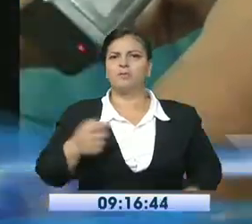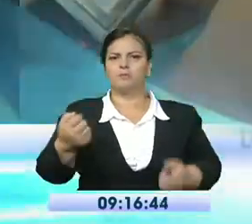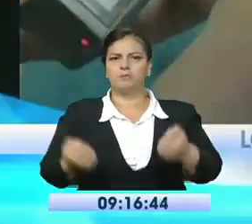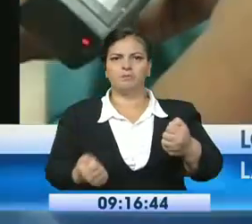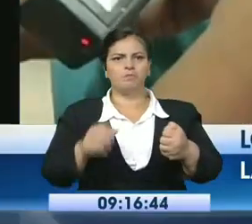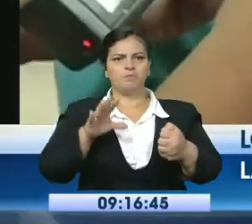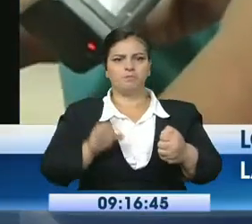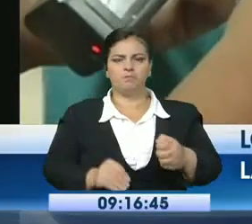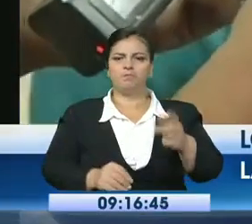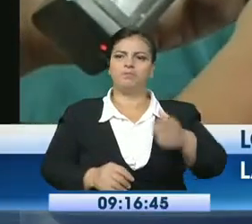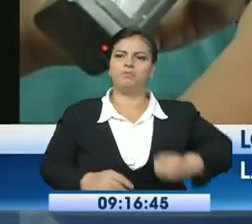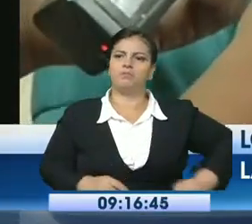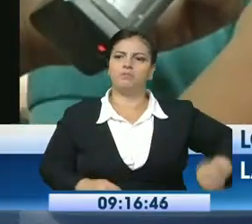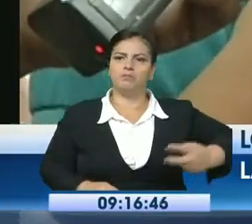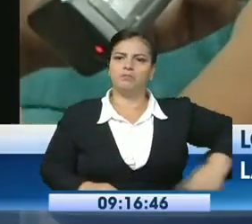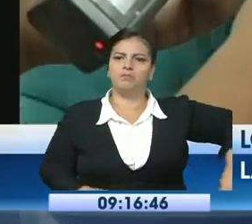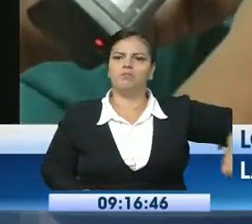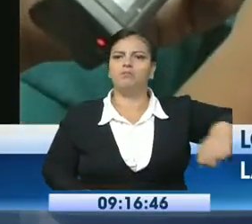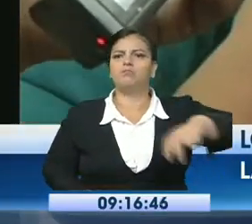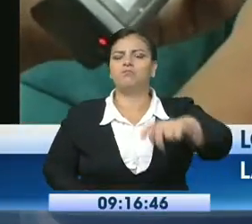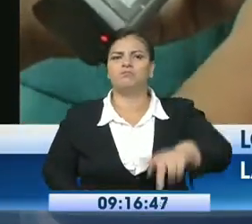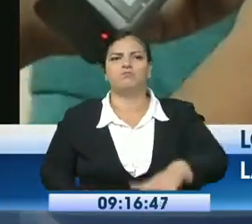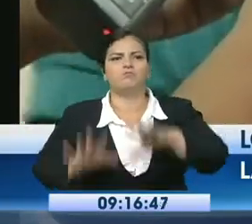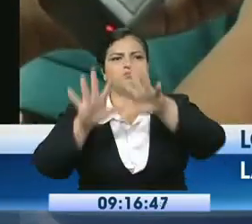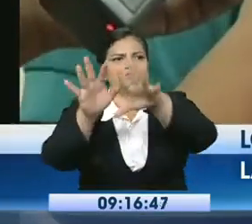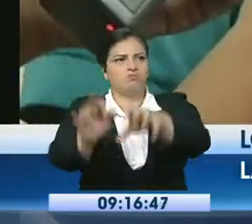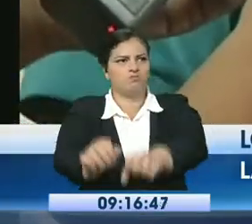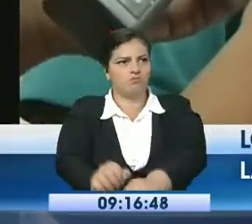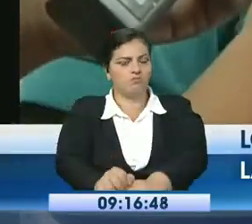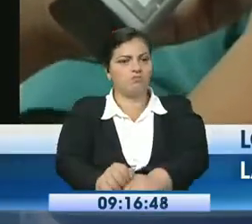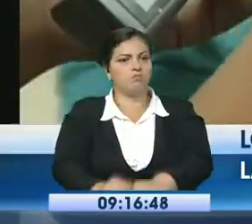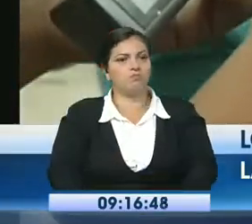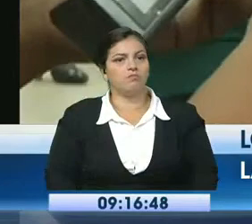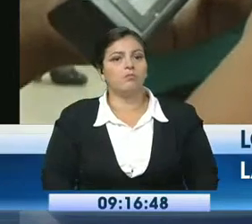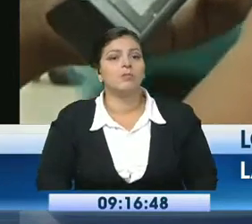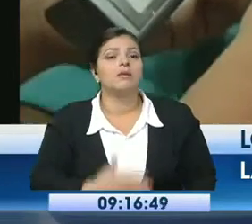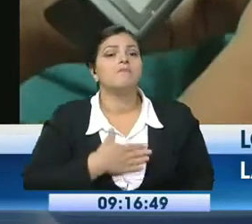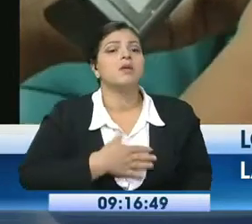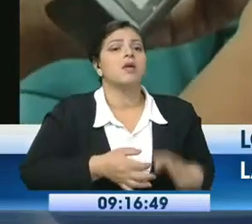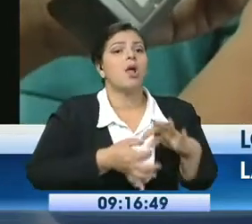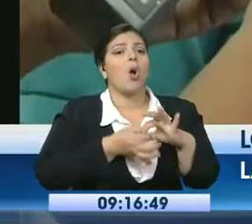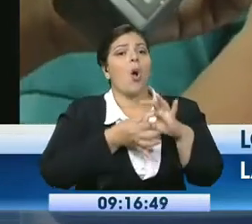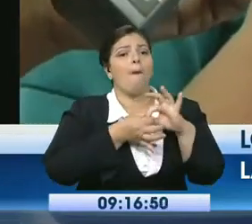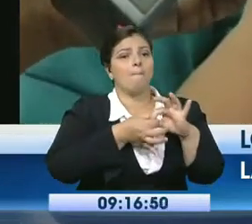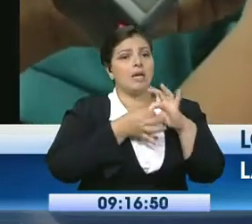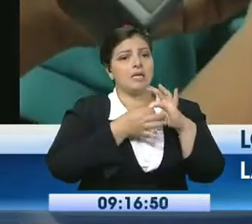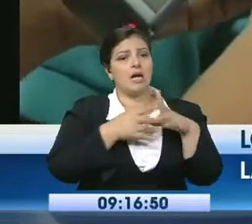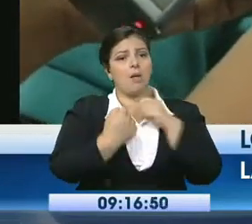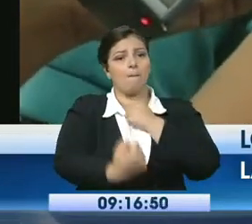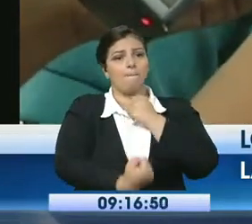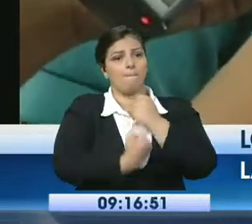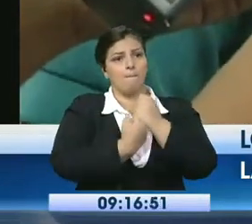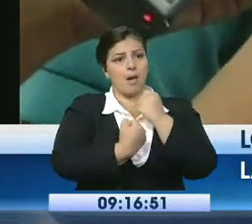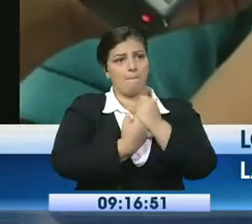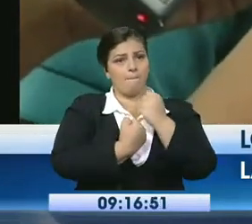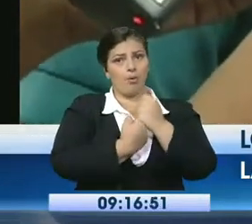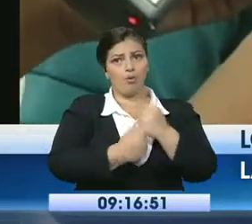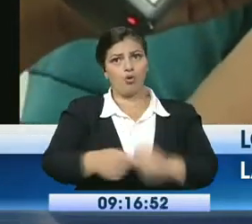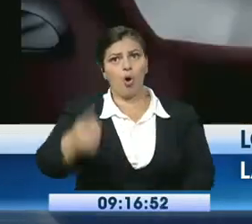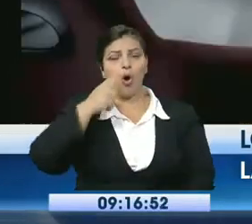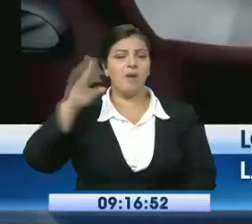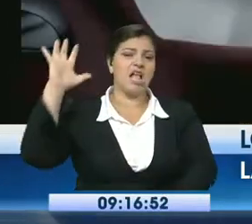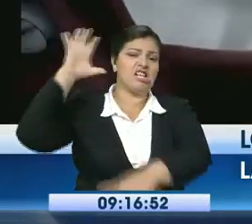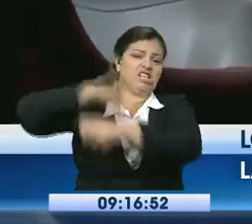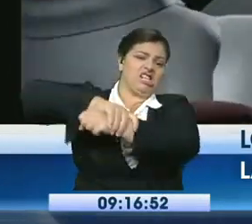reconoció y al momento que él bajó con tolete, él lo que hizo es soltarme del brazo, incluso creo que ahí me zafó la